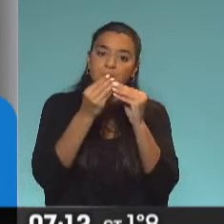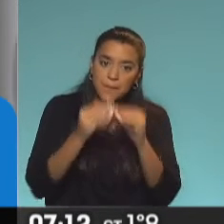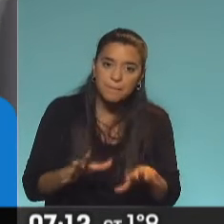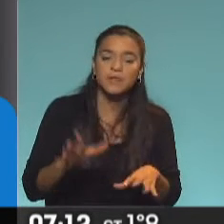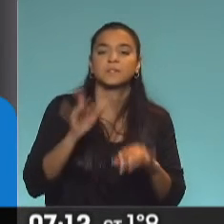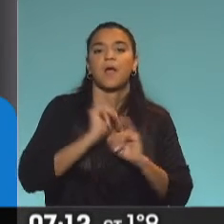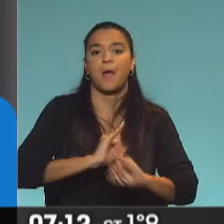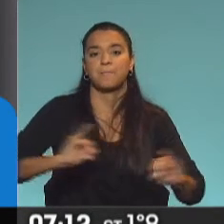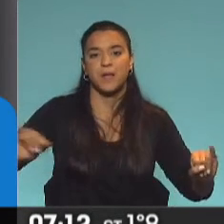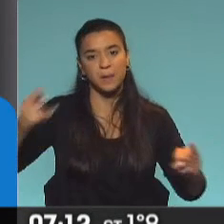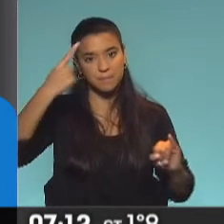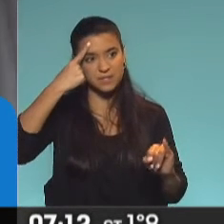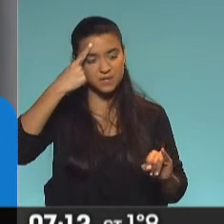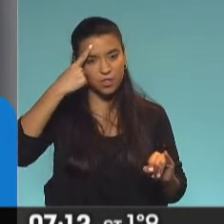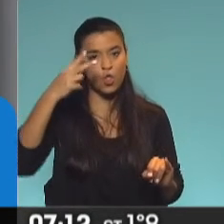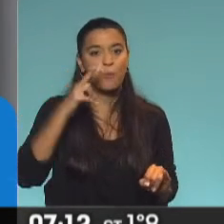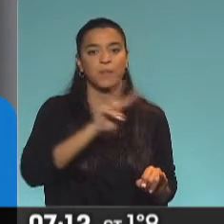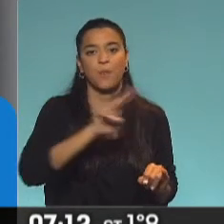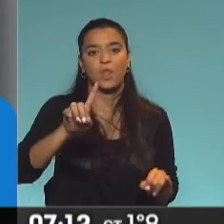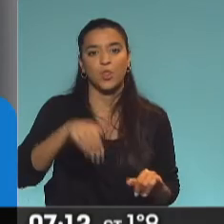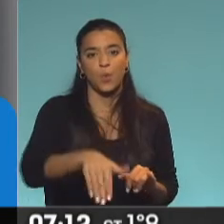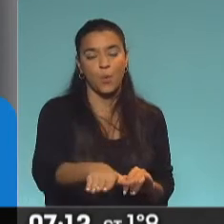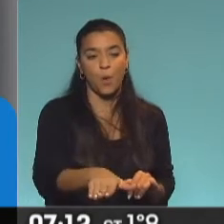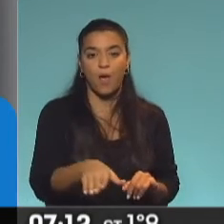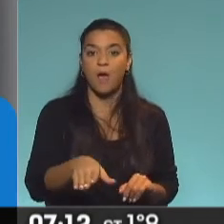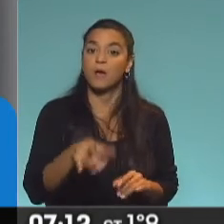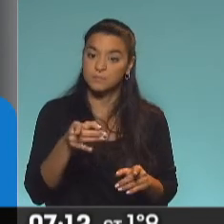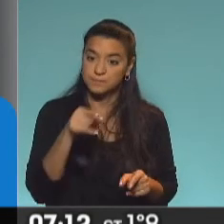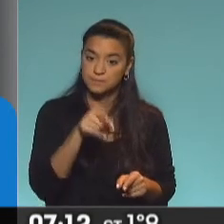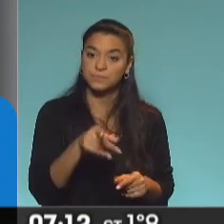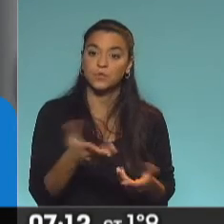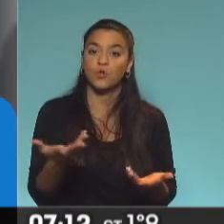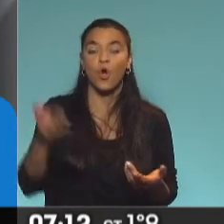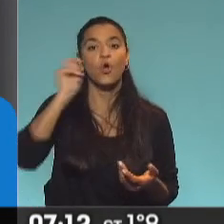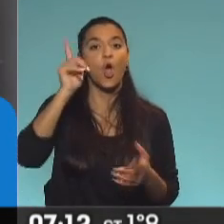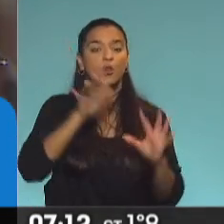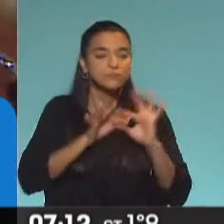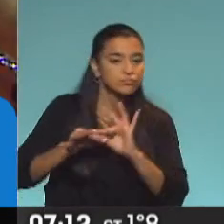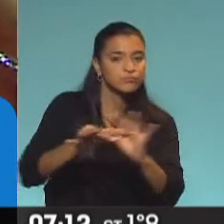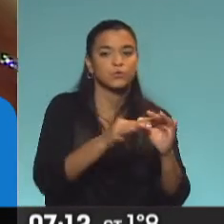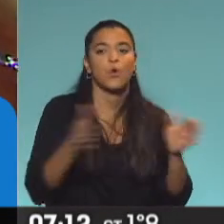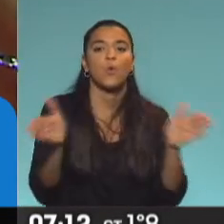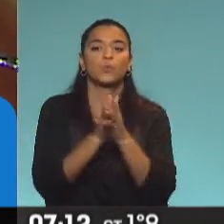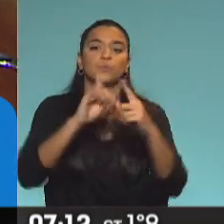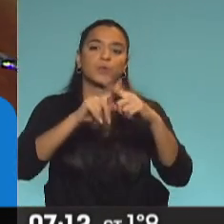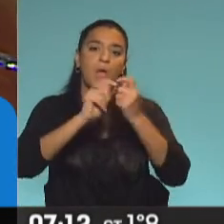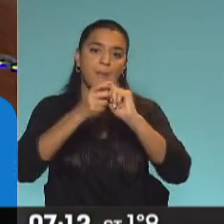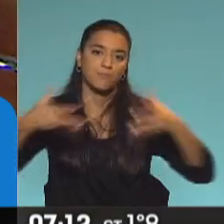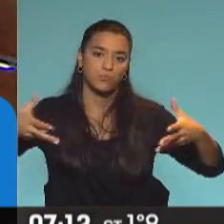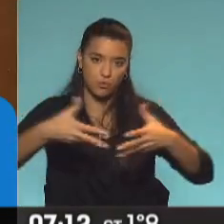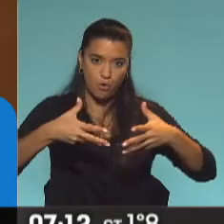la campaña pensando en el 2021. No descartemos que esto logre unificar a Juntos por el Cambio. Bueno, de